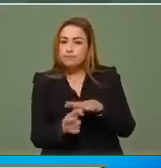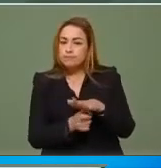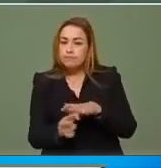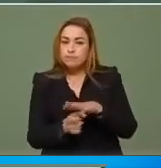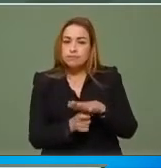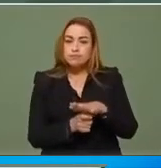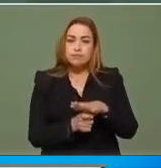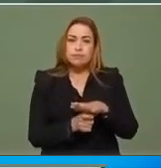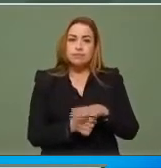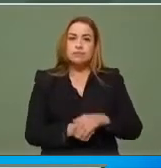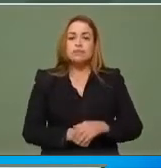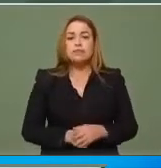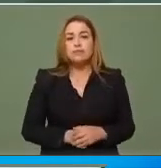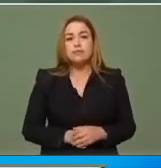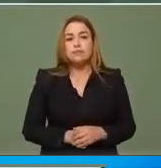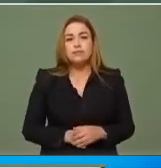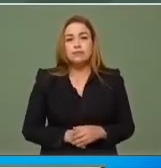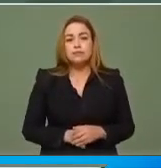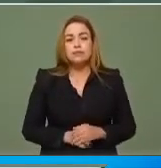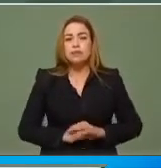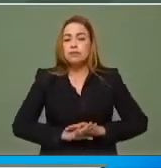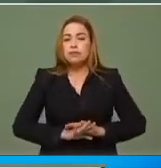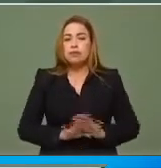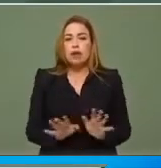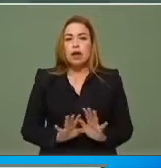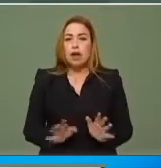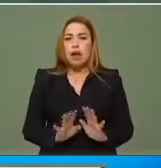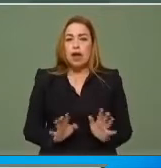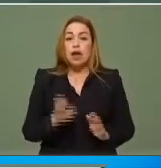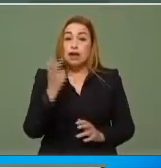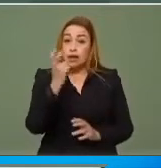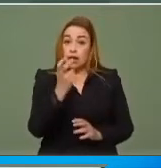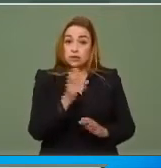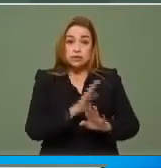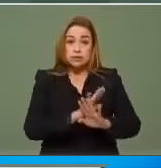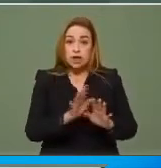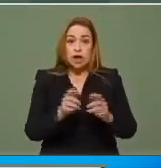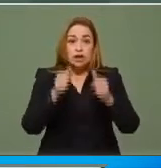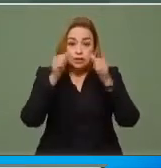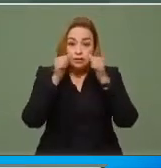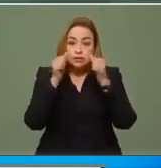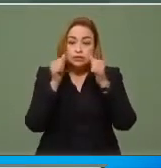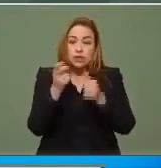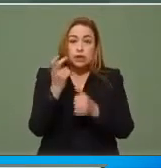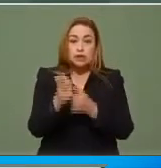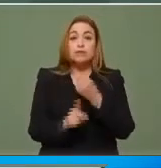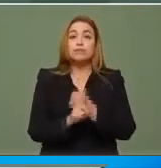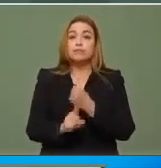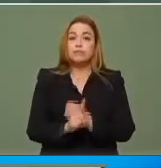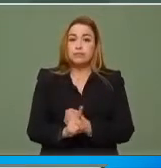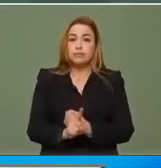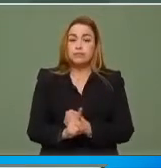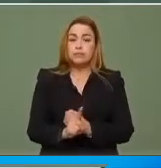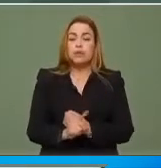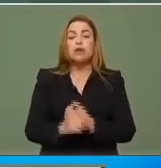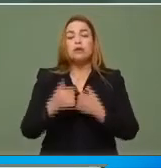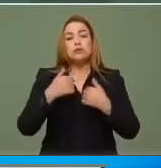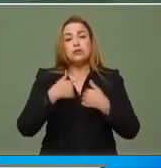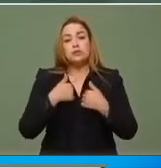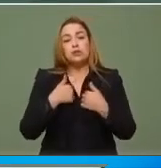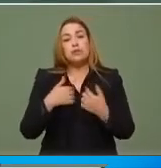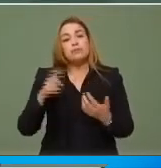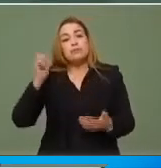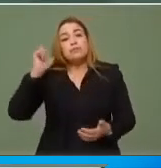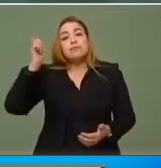Hacienda. Existen compras importantes como el combustible que significan 500,000 millones de pesos al año, 80,000 millones